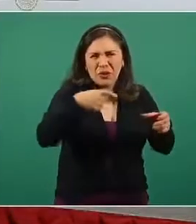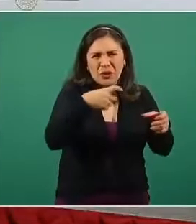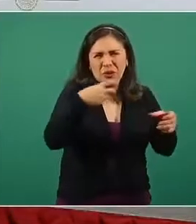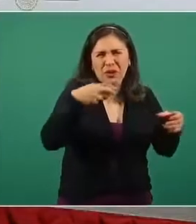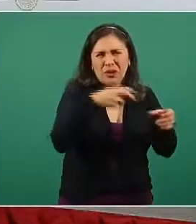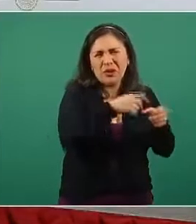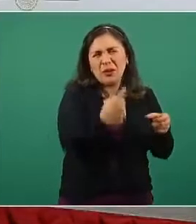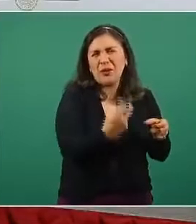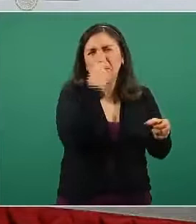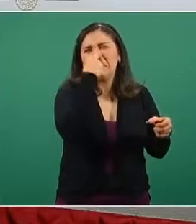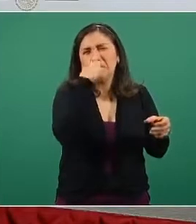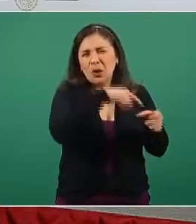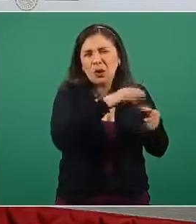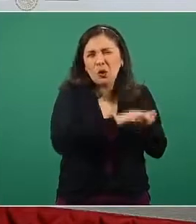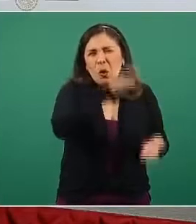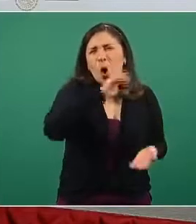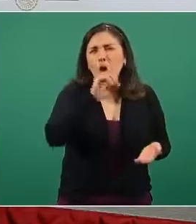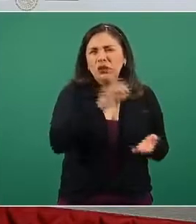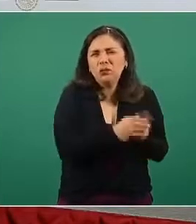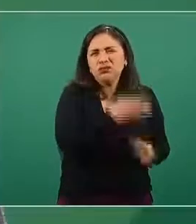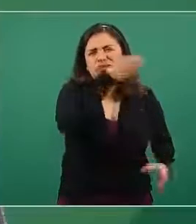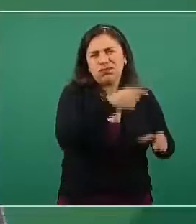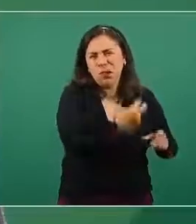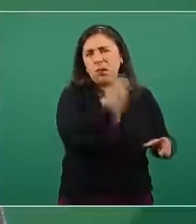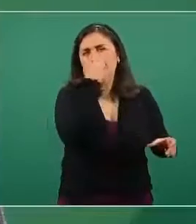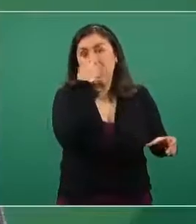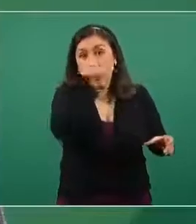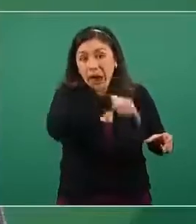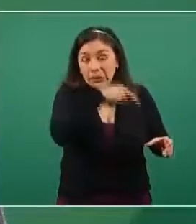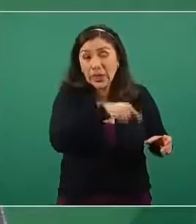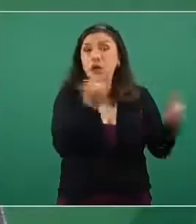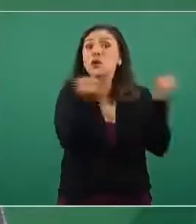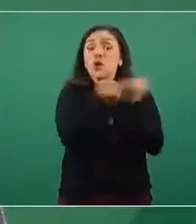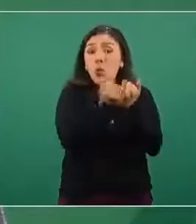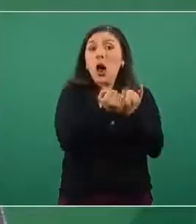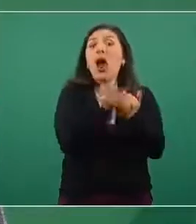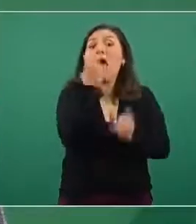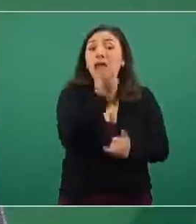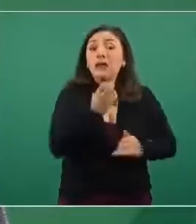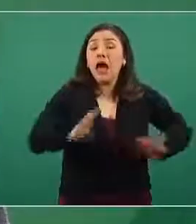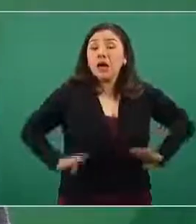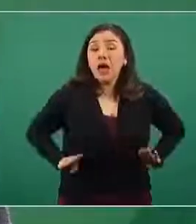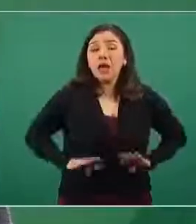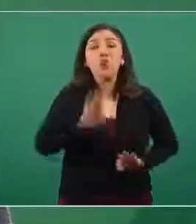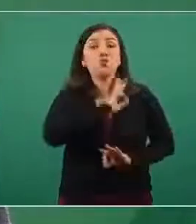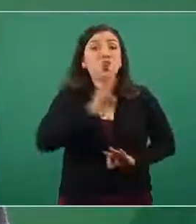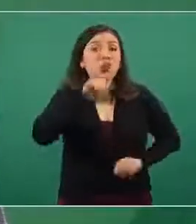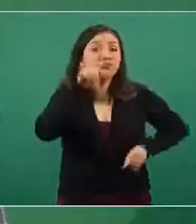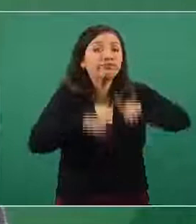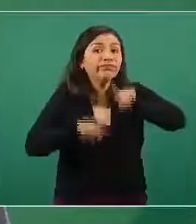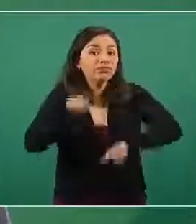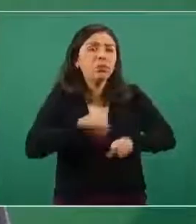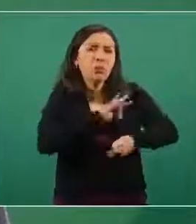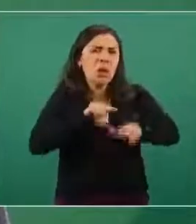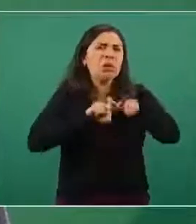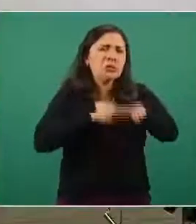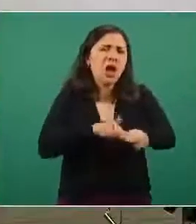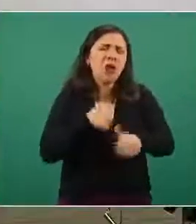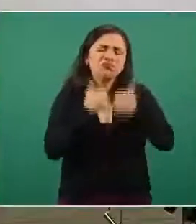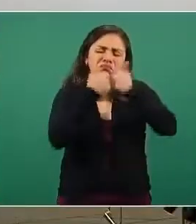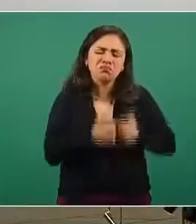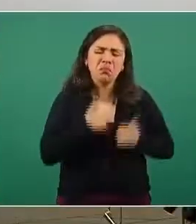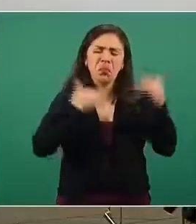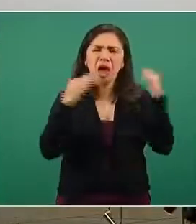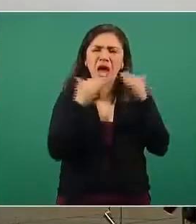personas que están recibiendo oxígeno domiciliario. Esta es una condición que pueden tener y con la que pueden mantenerse siempre y cuando